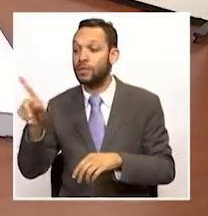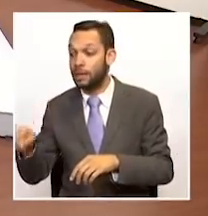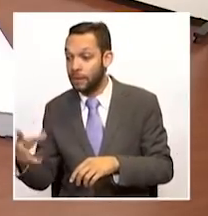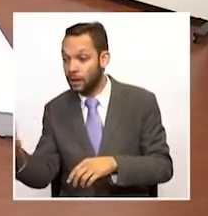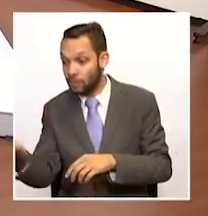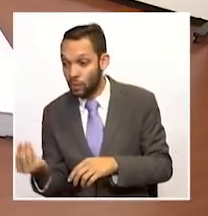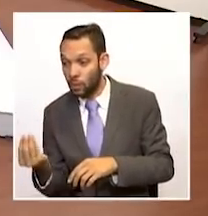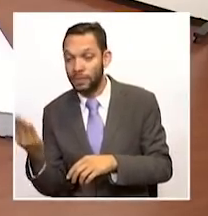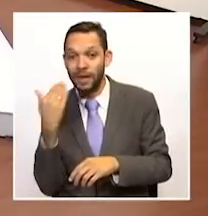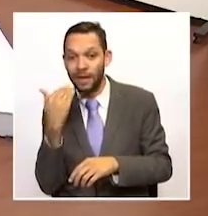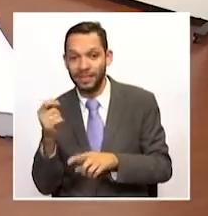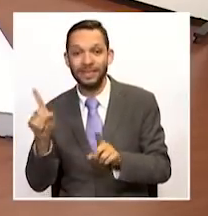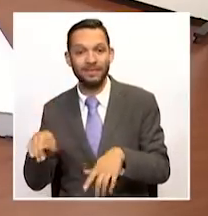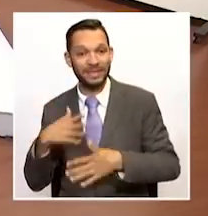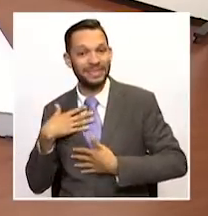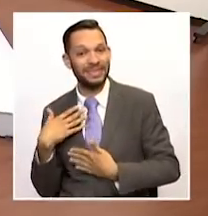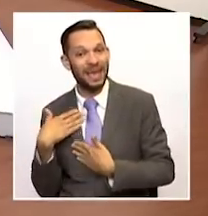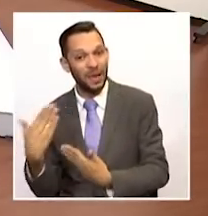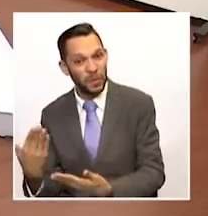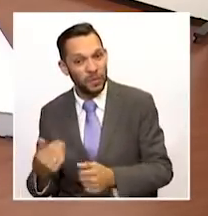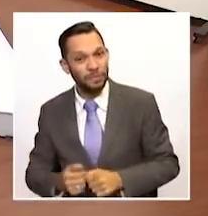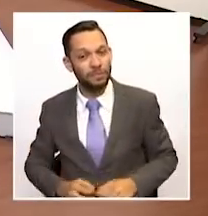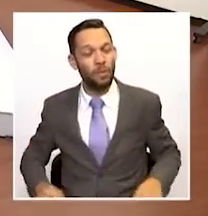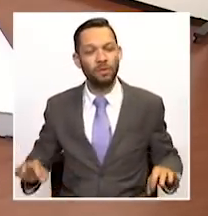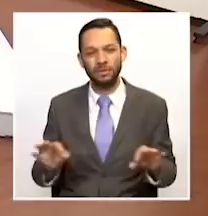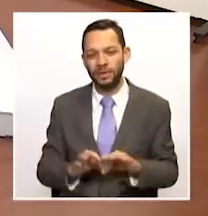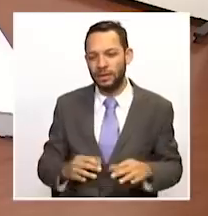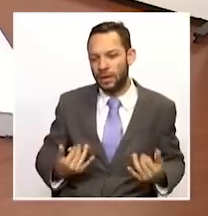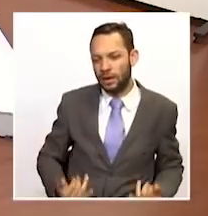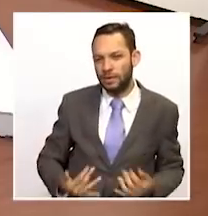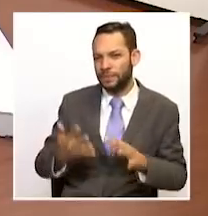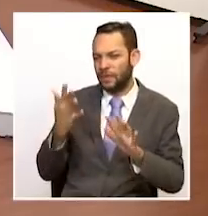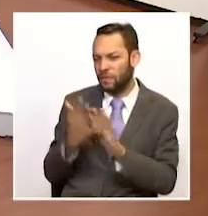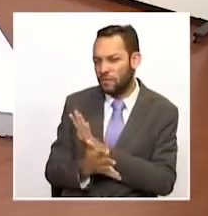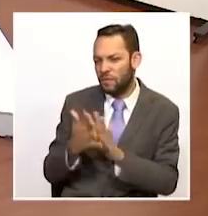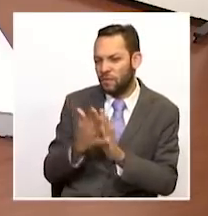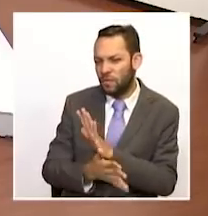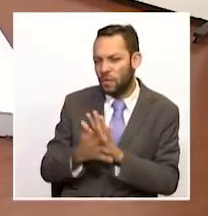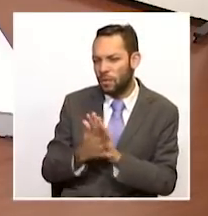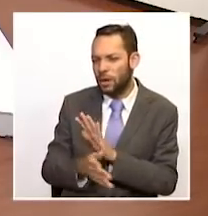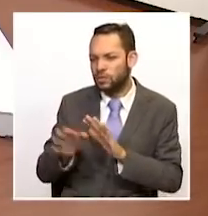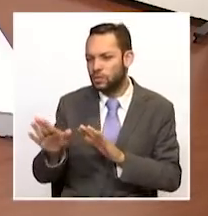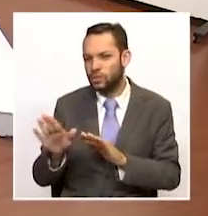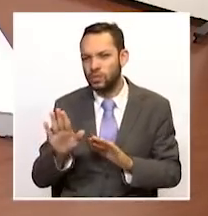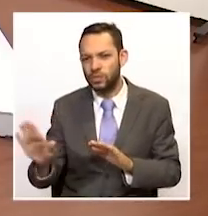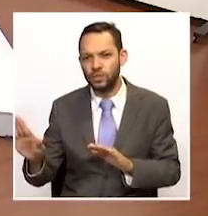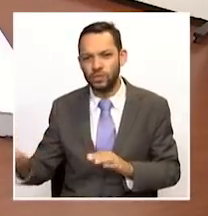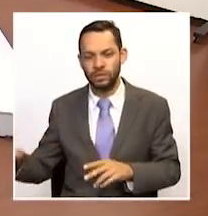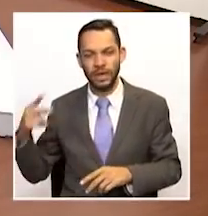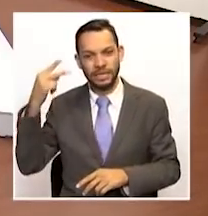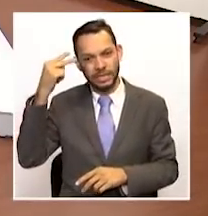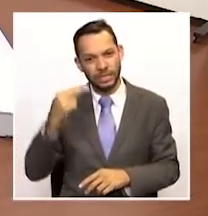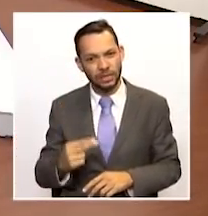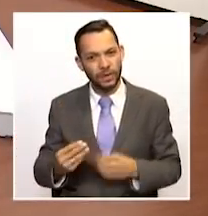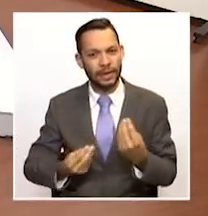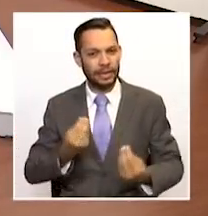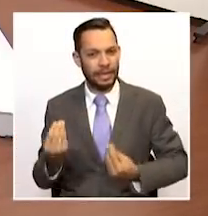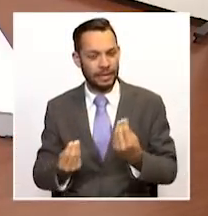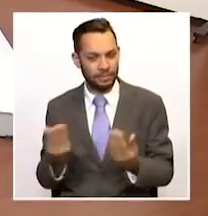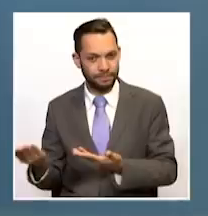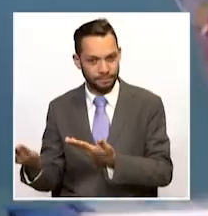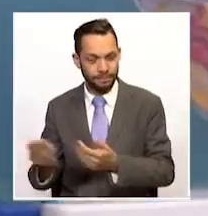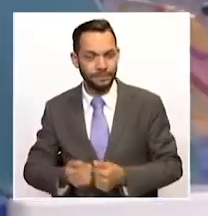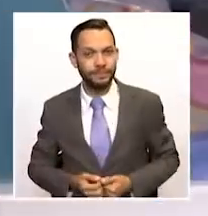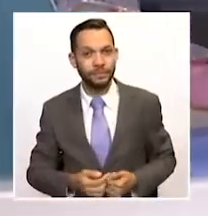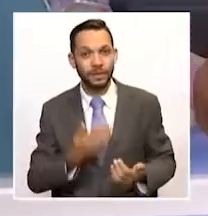invitación cuéntanos cuál es la historia de ustedes y qué es lo que están haciendo buen actor muy buenas tardes a todos